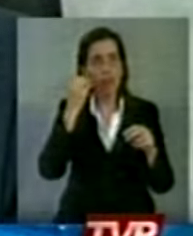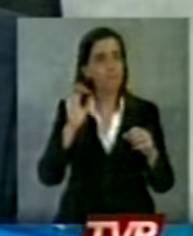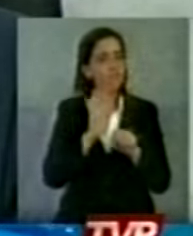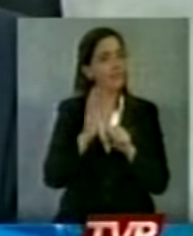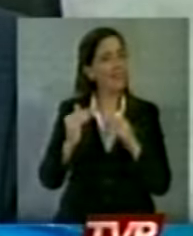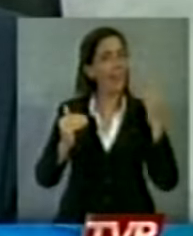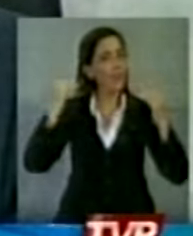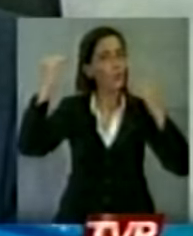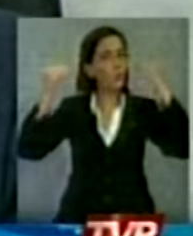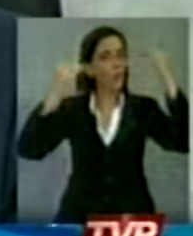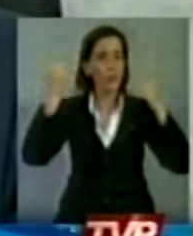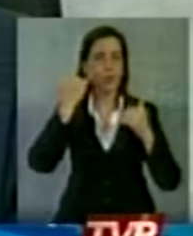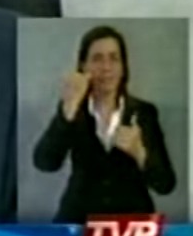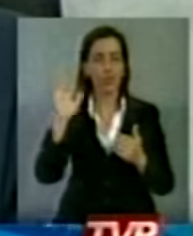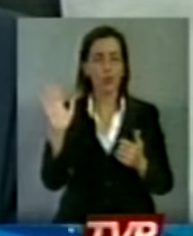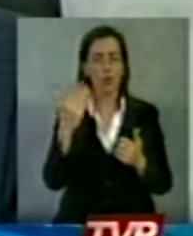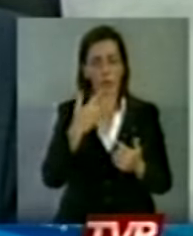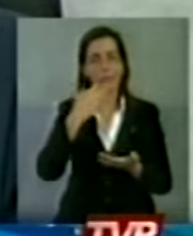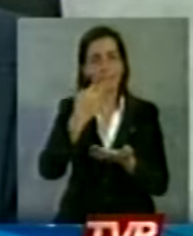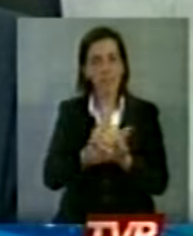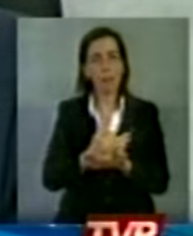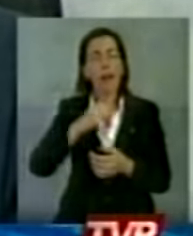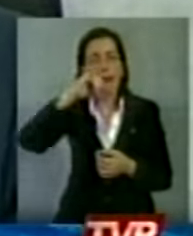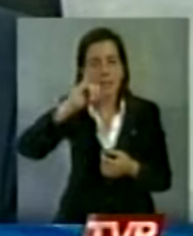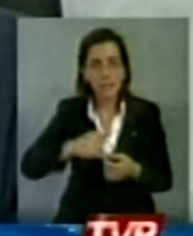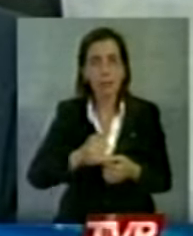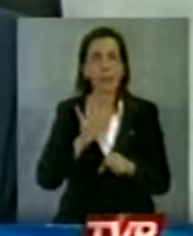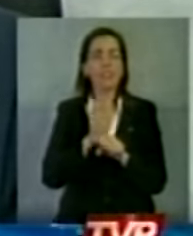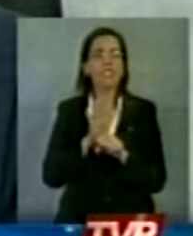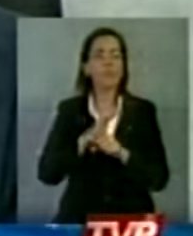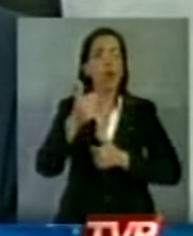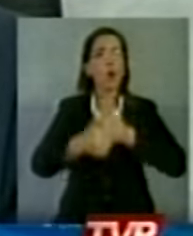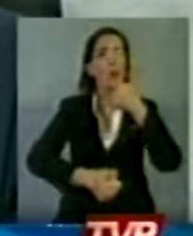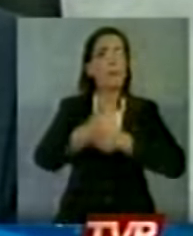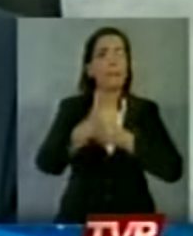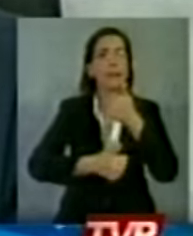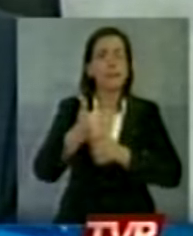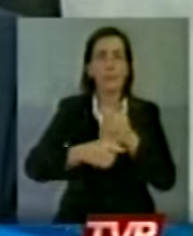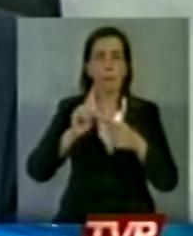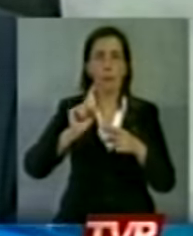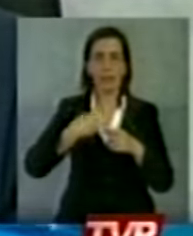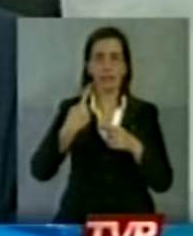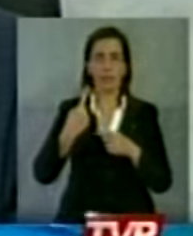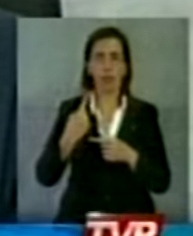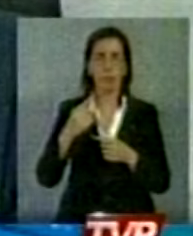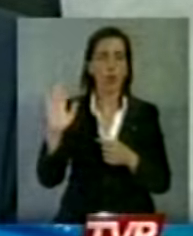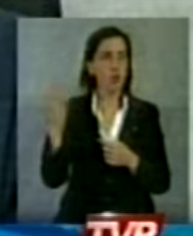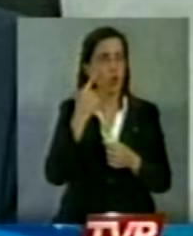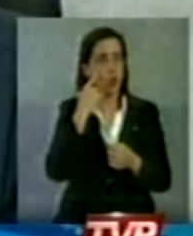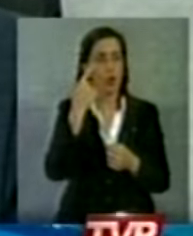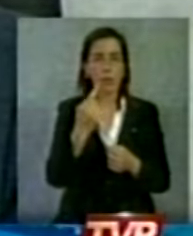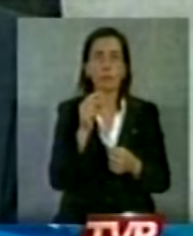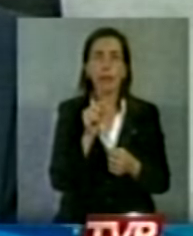madurado democráticamente. Hemos decidido aceptar las reglas de la competencia política. Hemos resuelto